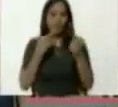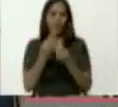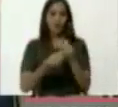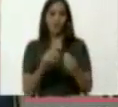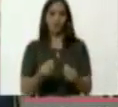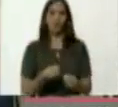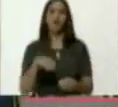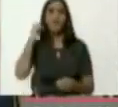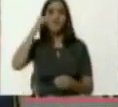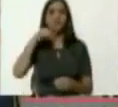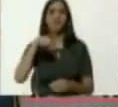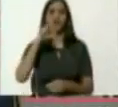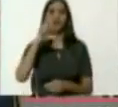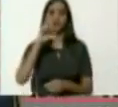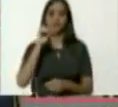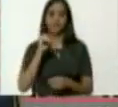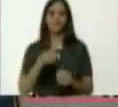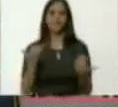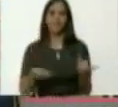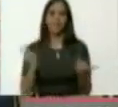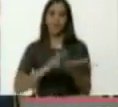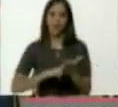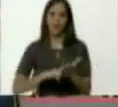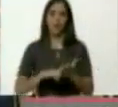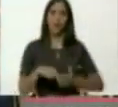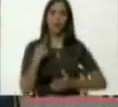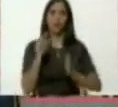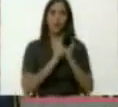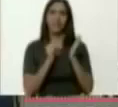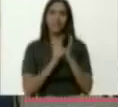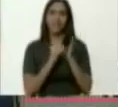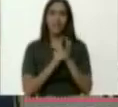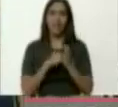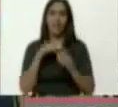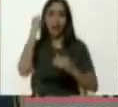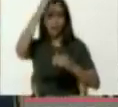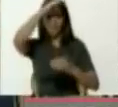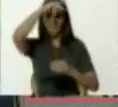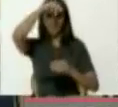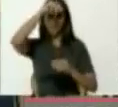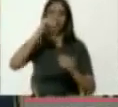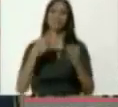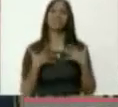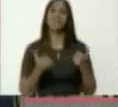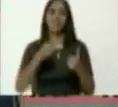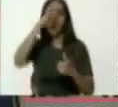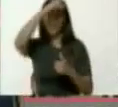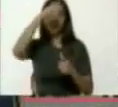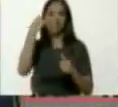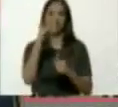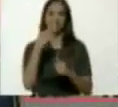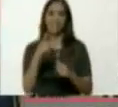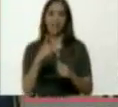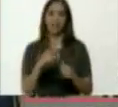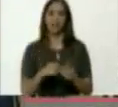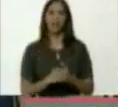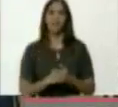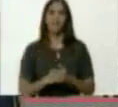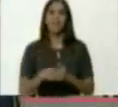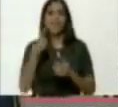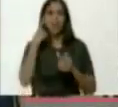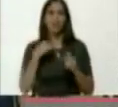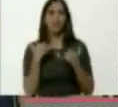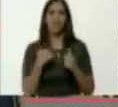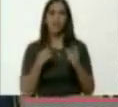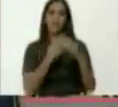con el video número 30. Ya regresamos. Los primeros minutos se los vamos a dedicar al Amazonas. Salvemos al Amazonas ZK. Salvemos al Amazonas ZK. Creo que ya está de